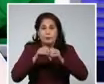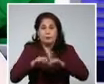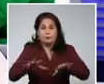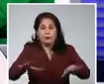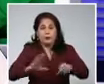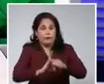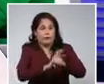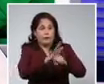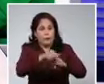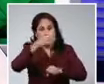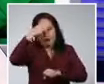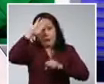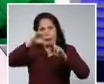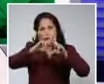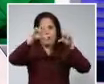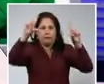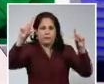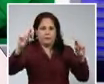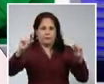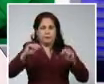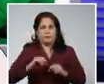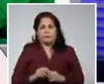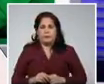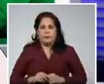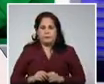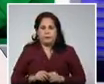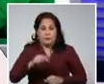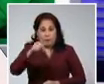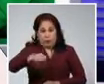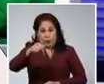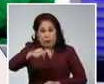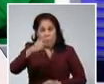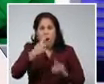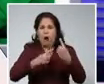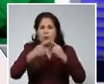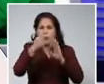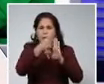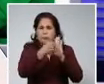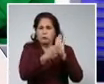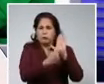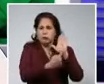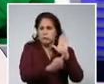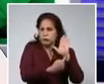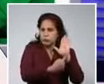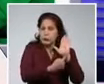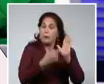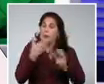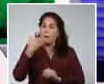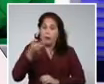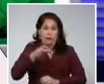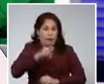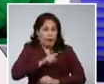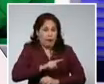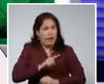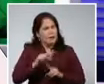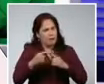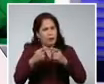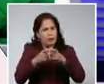en nuestro país. El día de hoy, con algunos indicadores un tanto mejor, aunque todavía muy